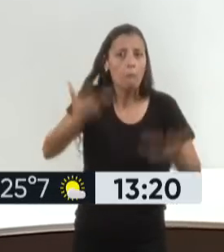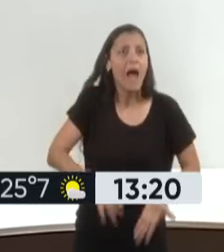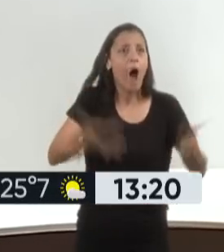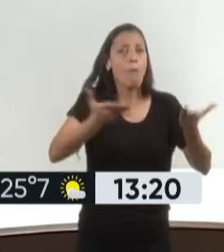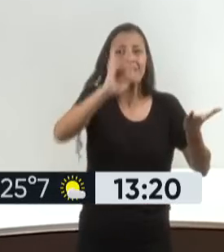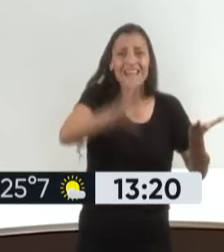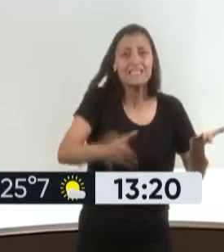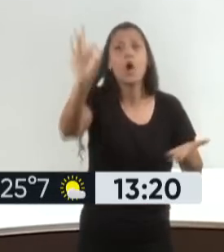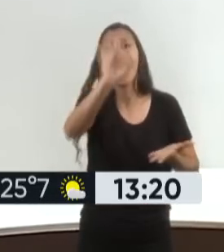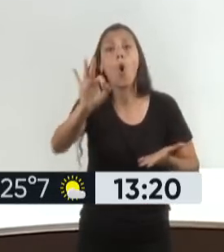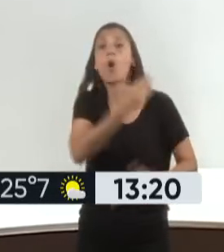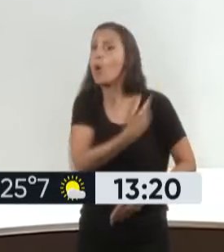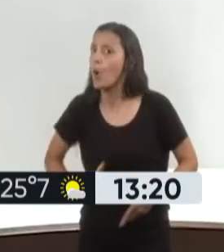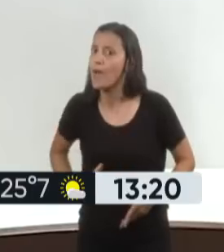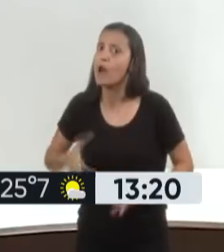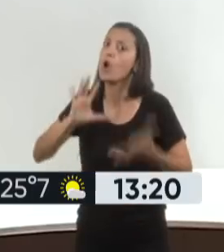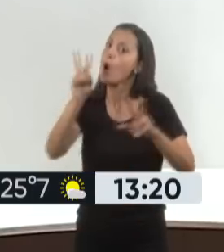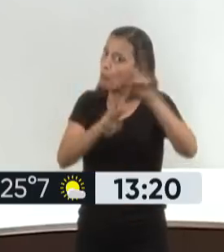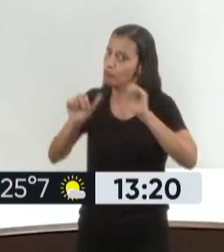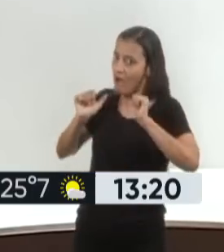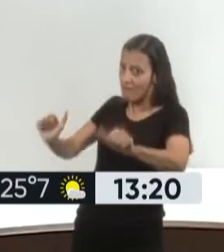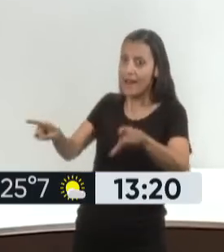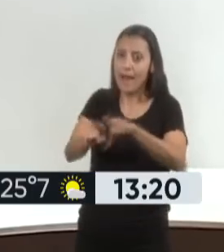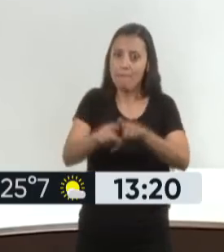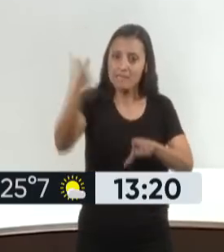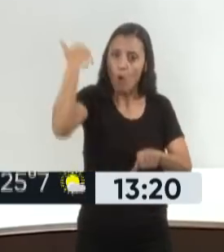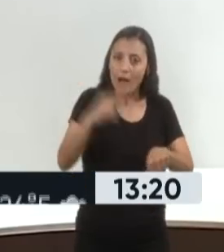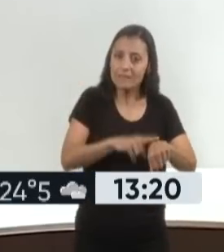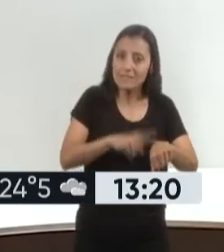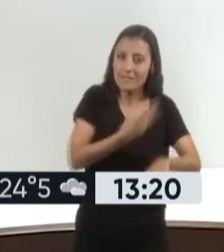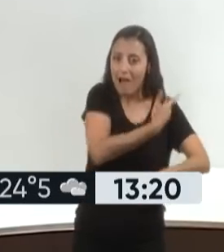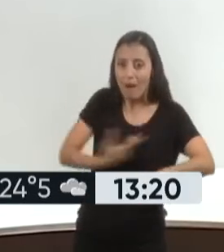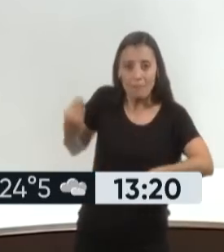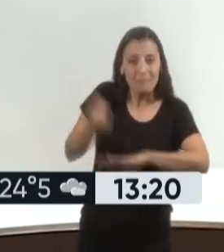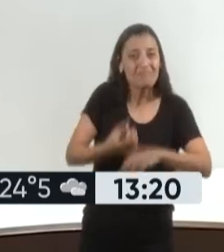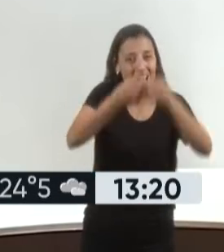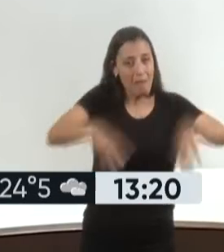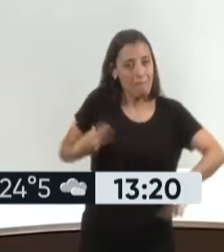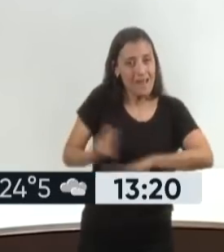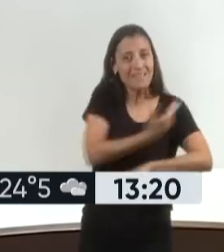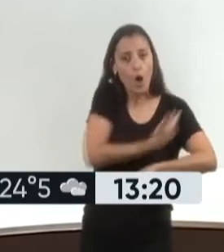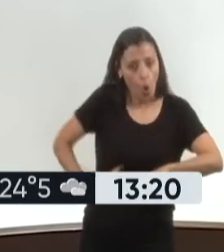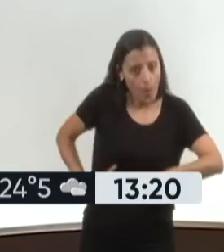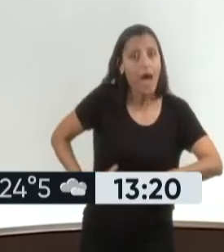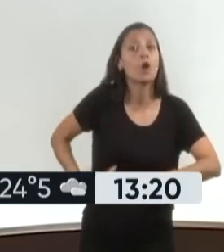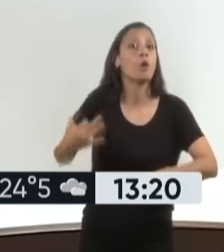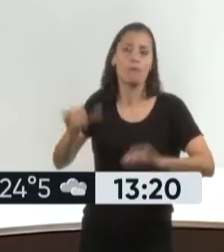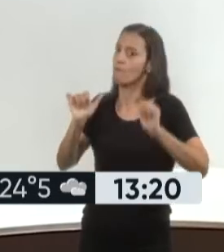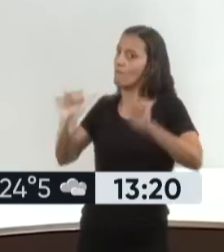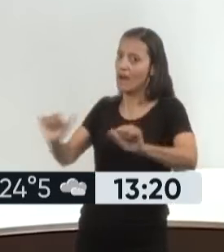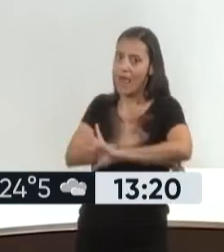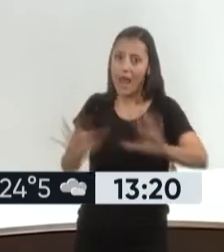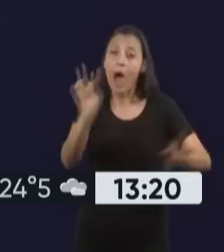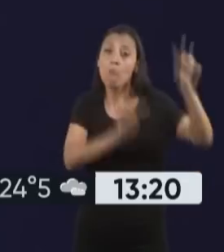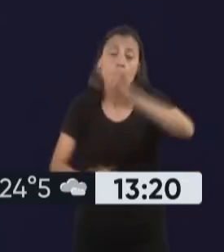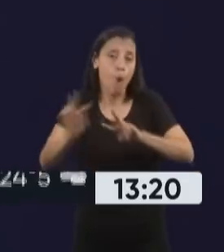alguna intervención por parte del gobierno, como sucedió en el comienzo de la gestión cuando denunciaron maniobras de cartelización.